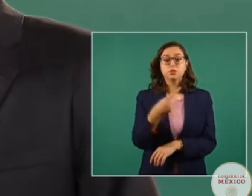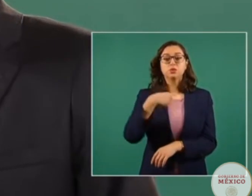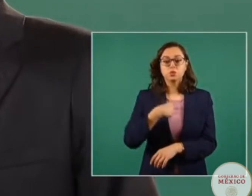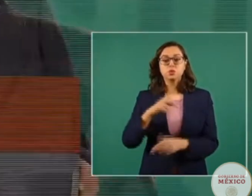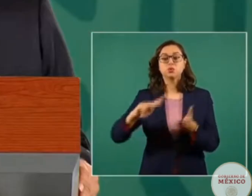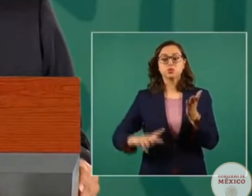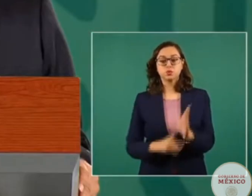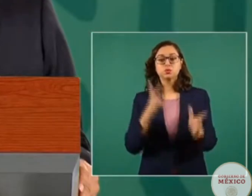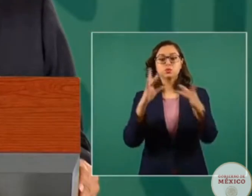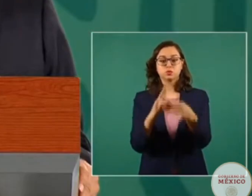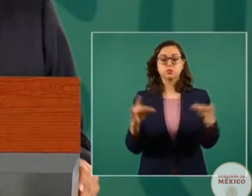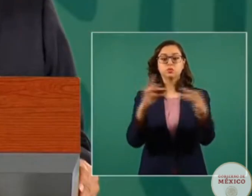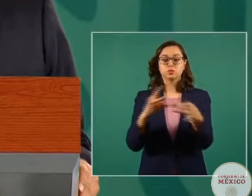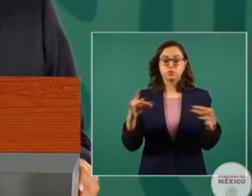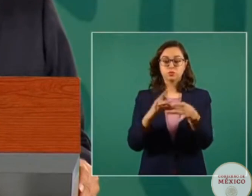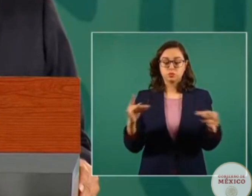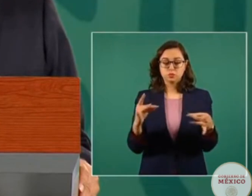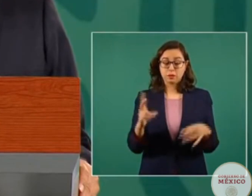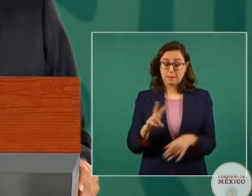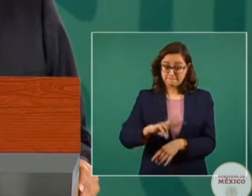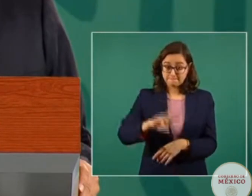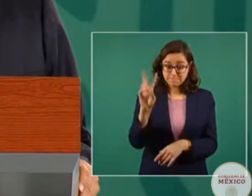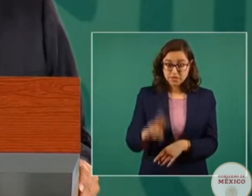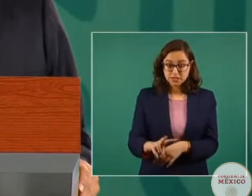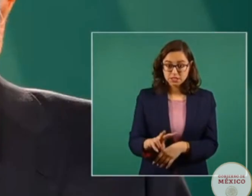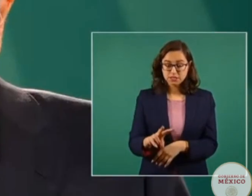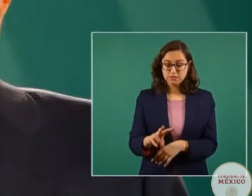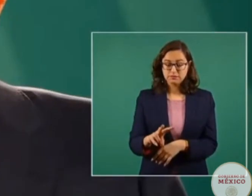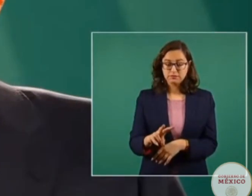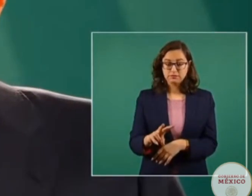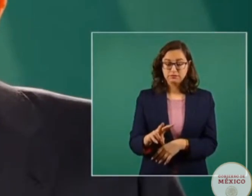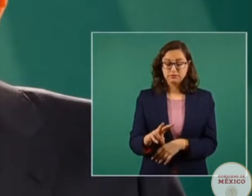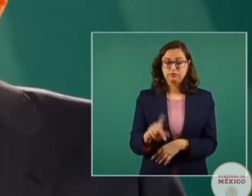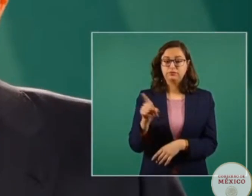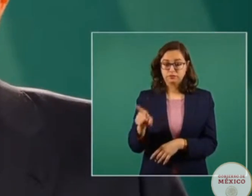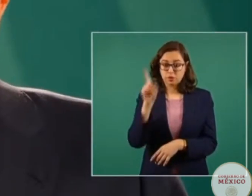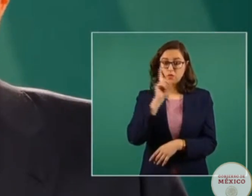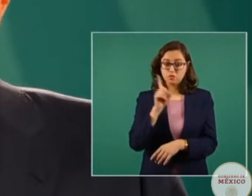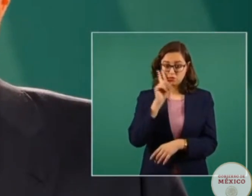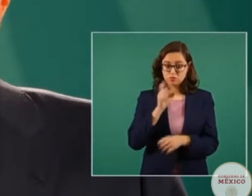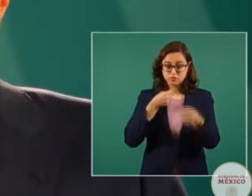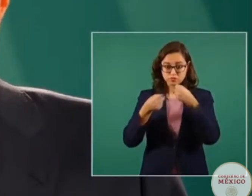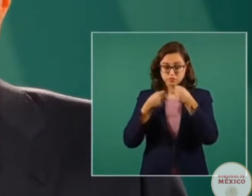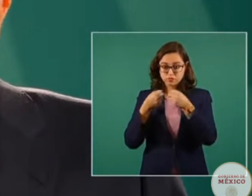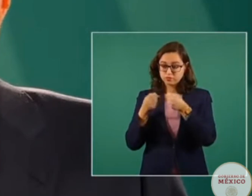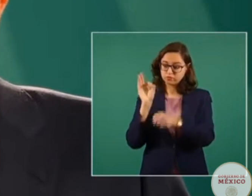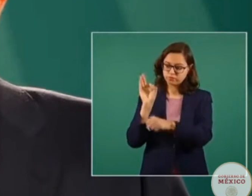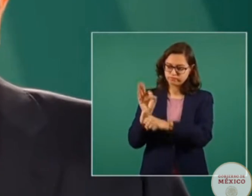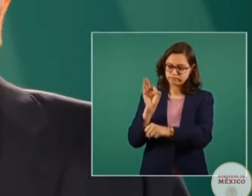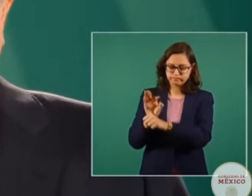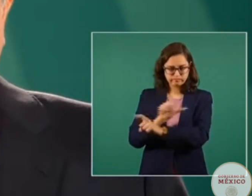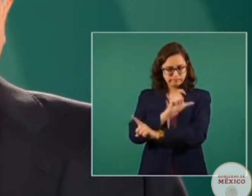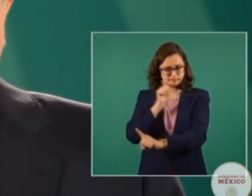reitero mi solidaridad a esta periodista, Azucena